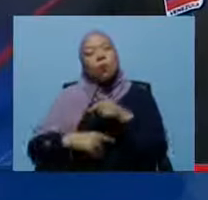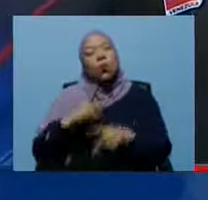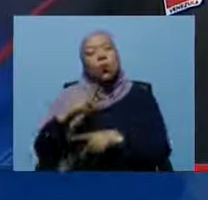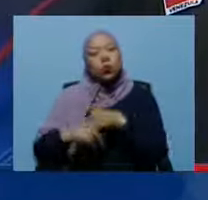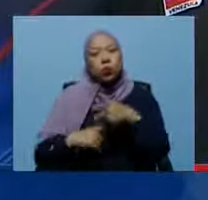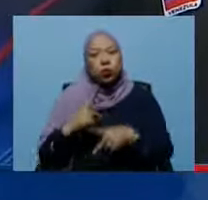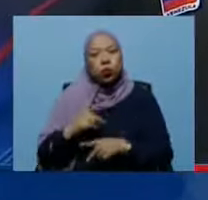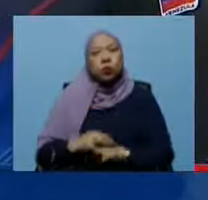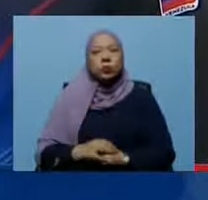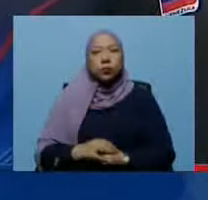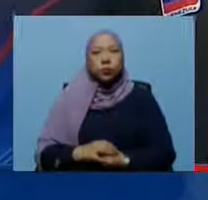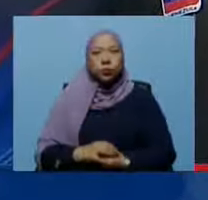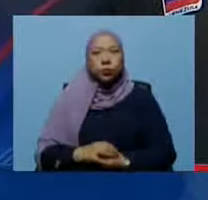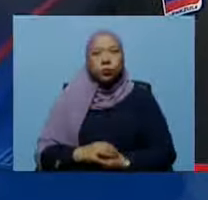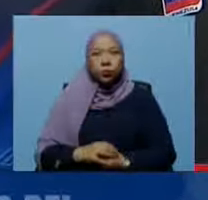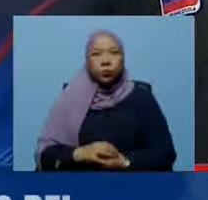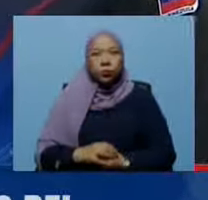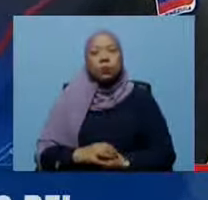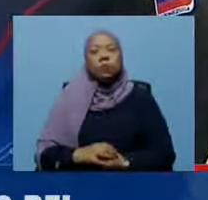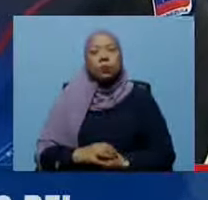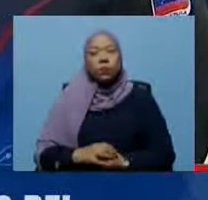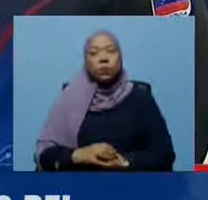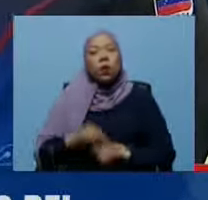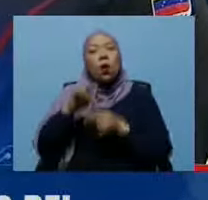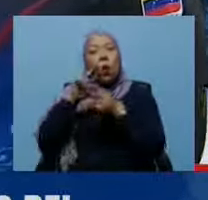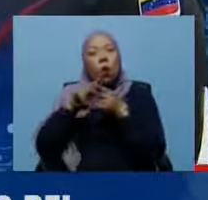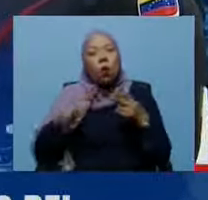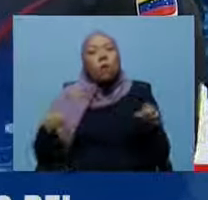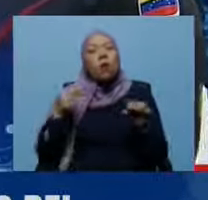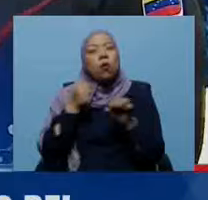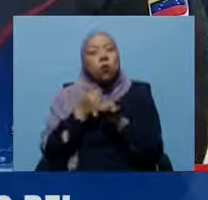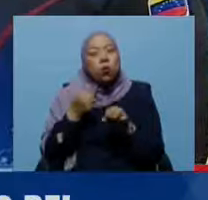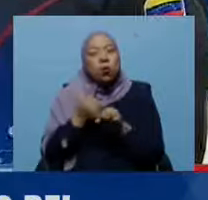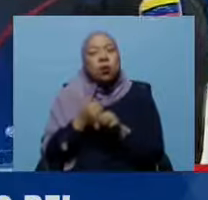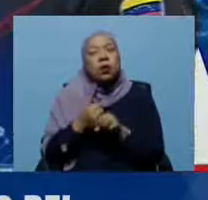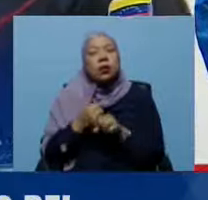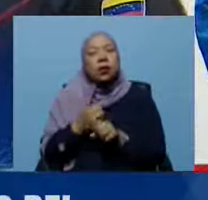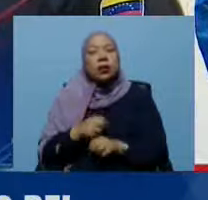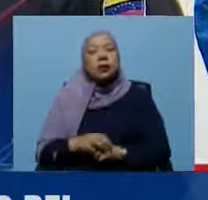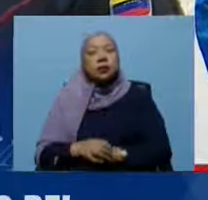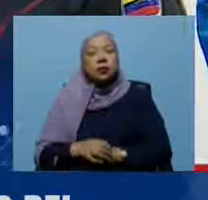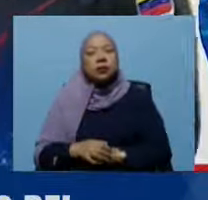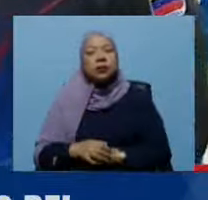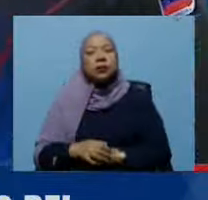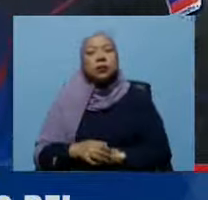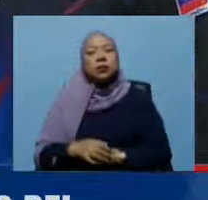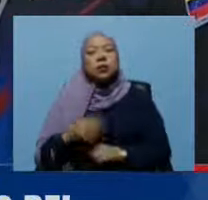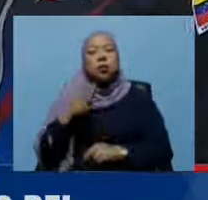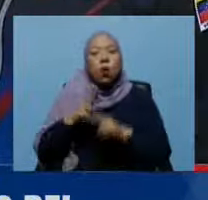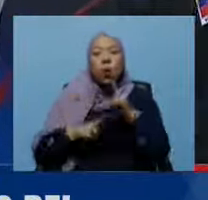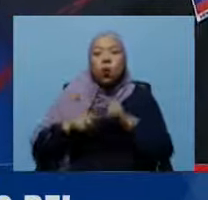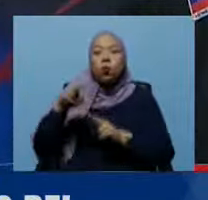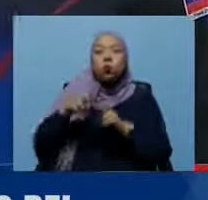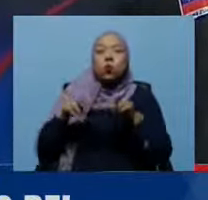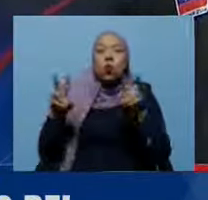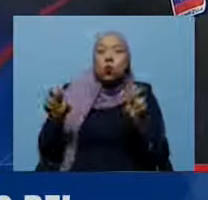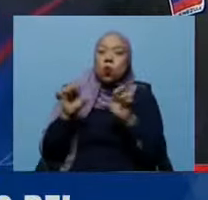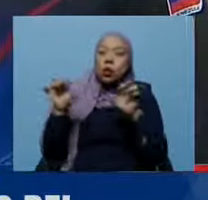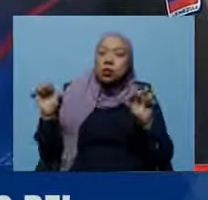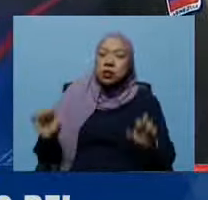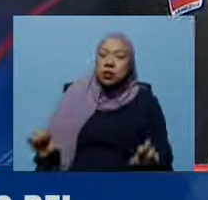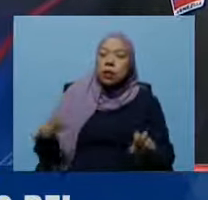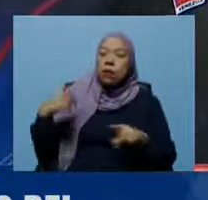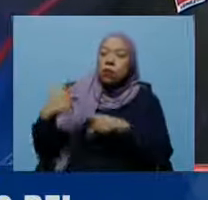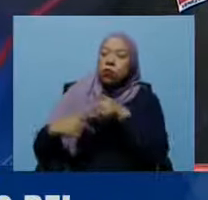producción. Es un compromiso que hay que cumplir, porque estamos construyendo un nuevo modelo